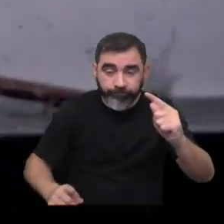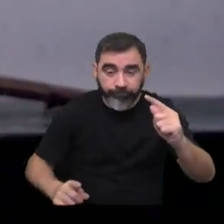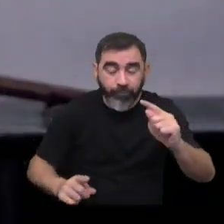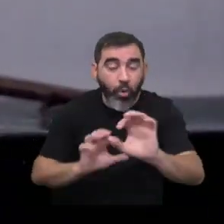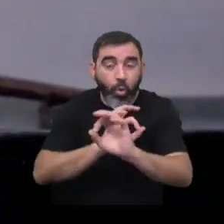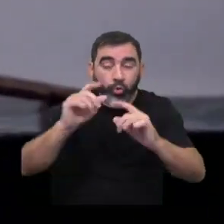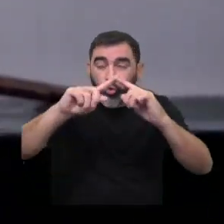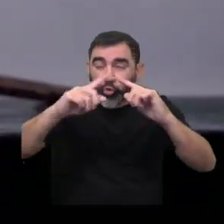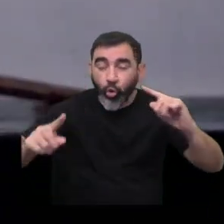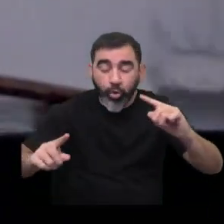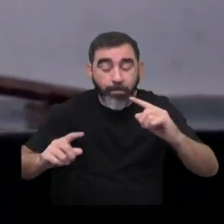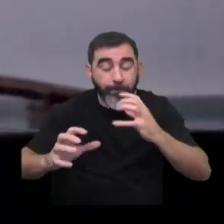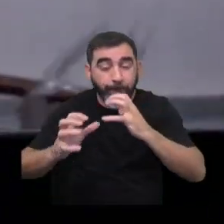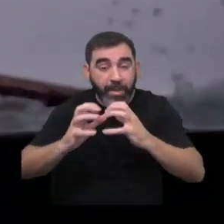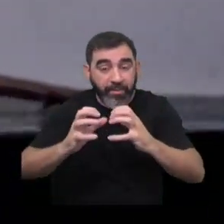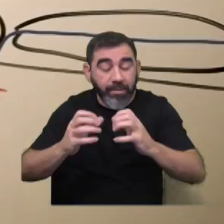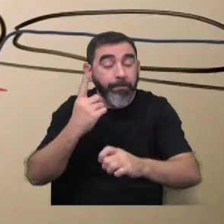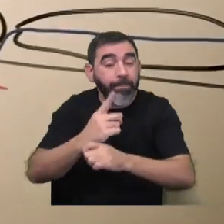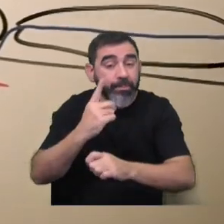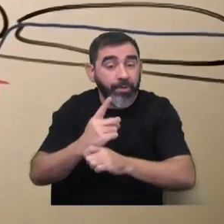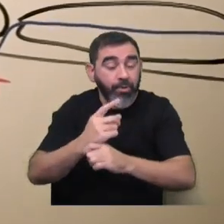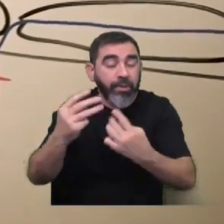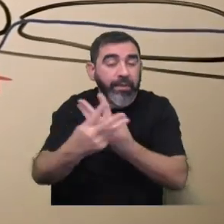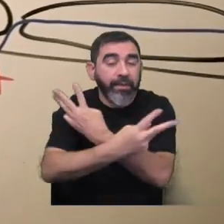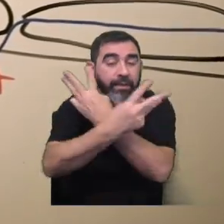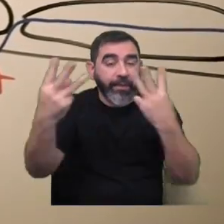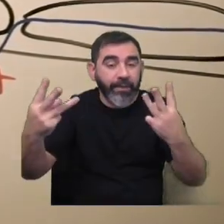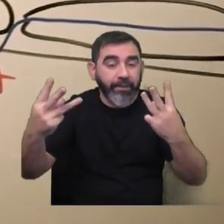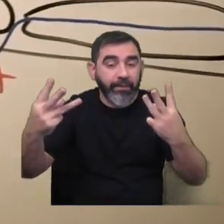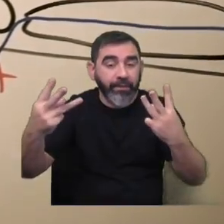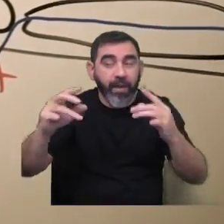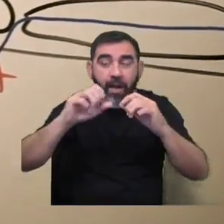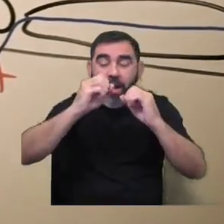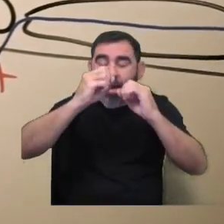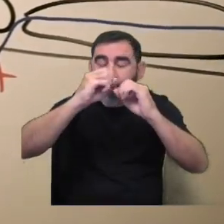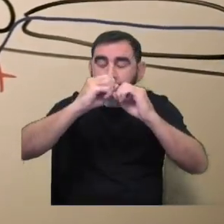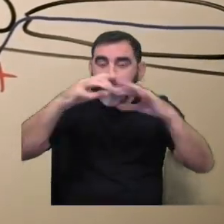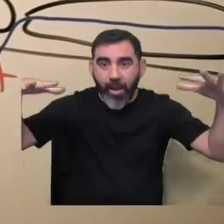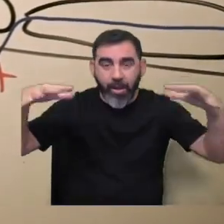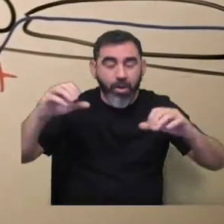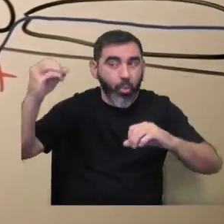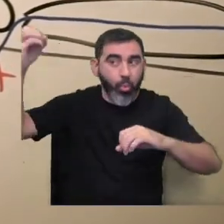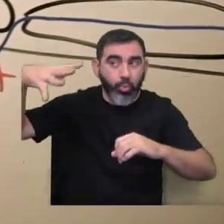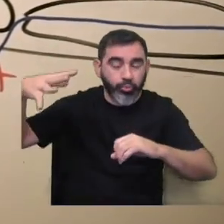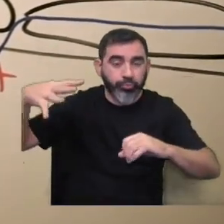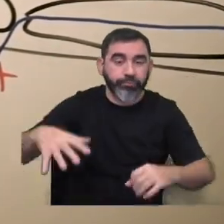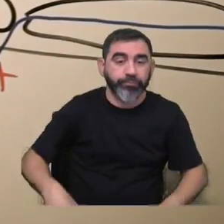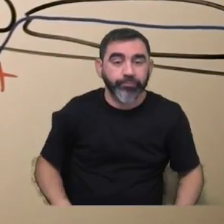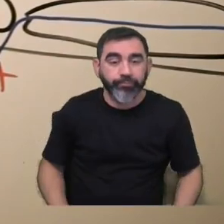una tormenta eléctrica, que la primera señal en general siempre es un relámpago o la